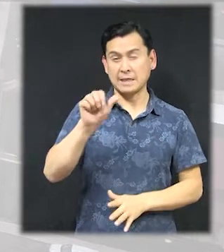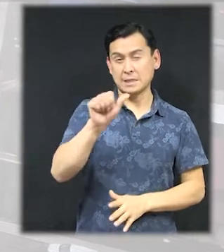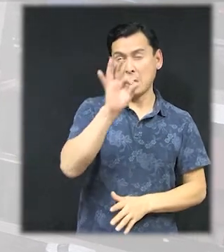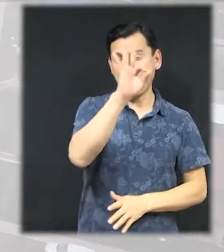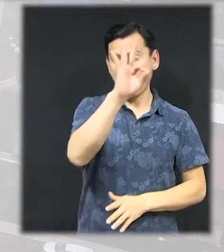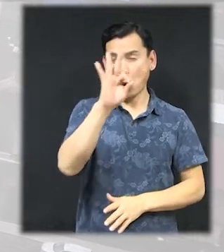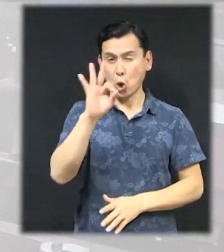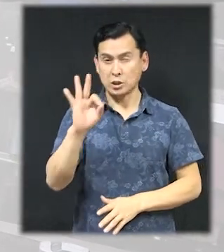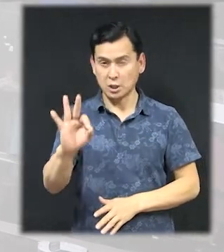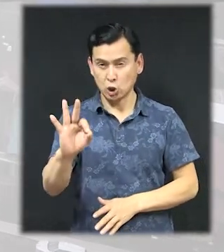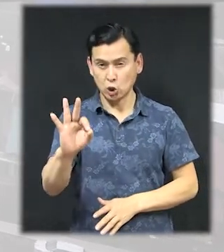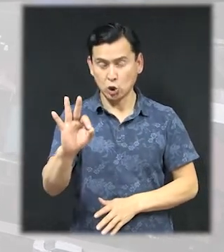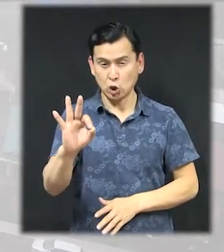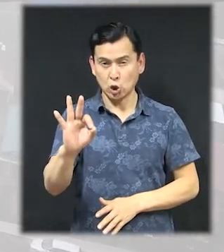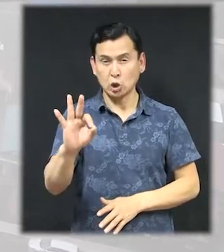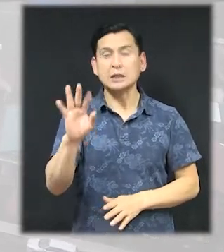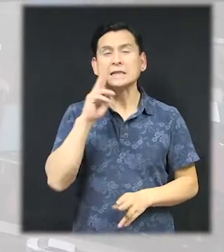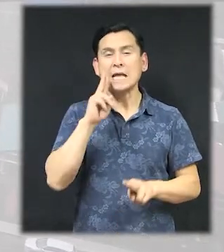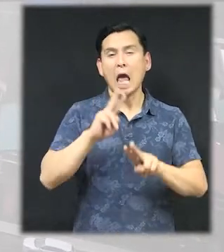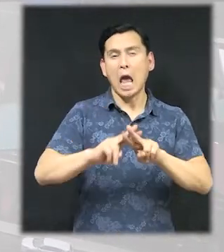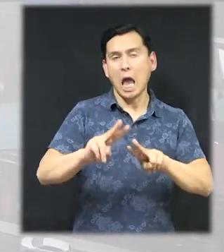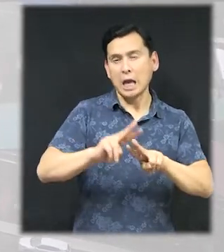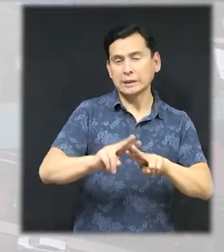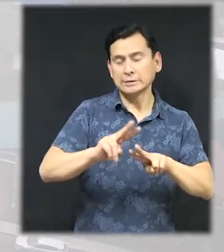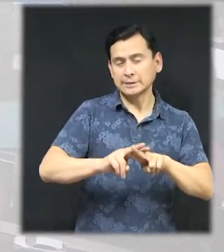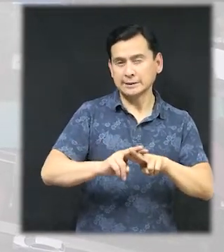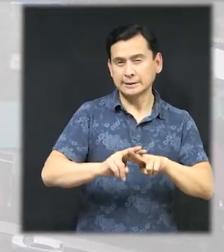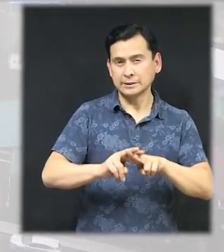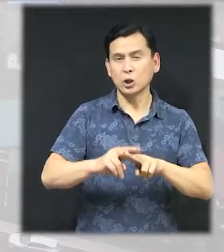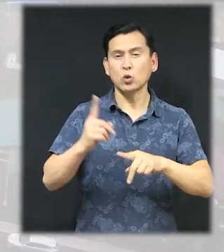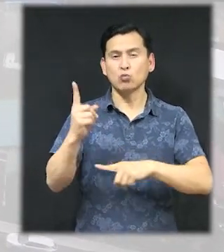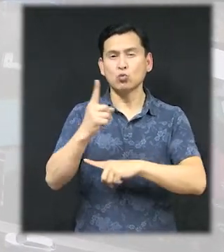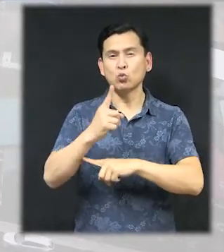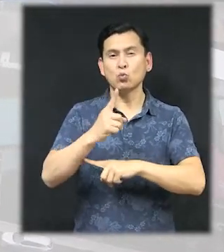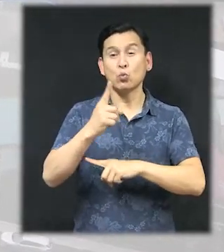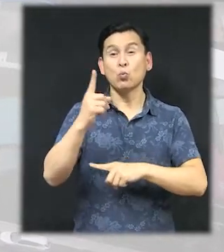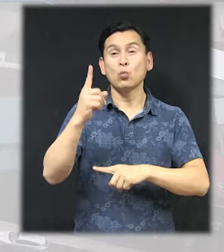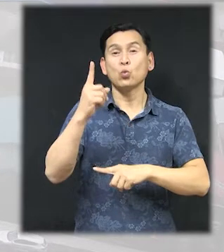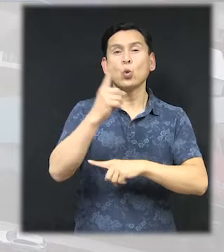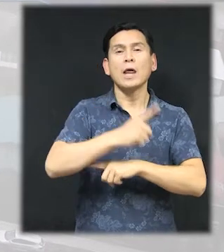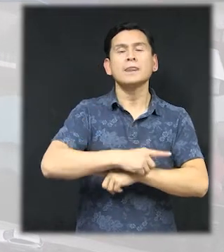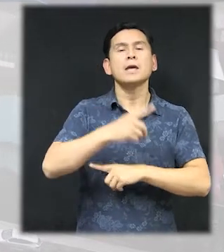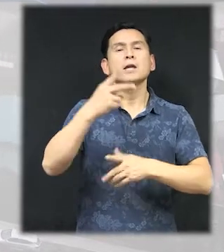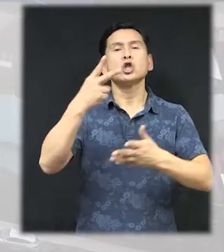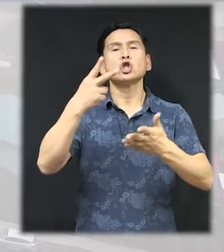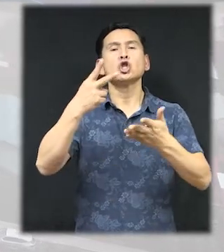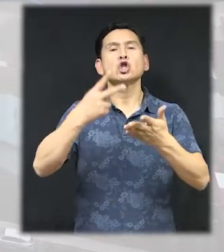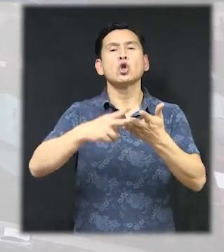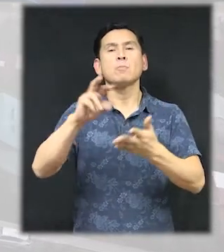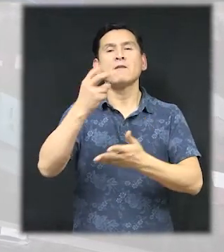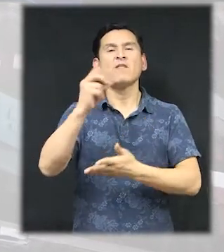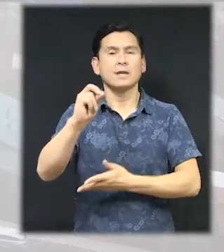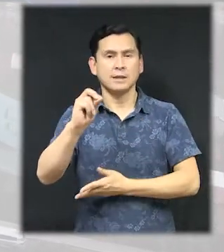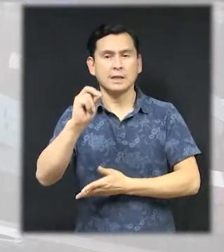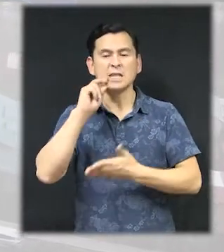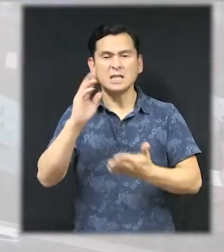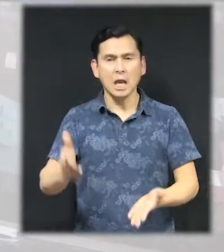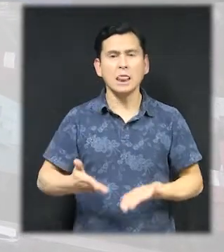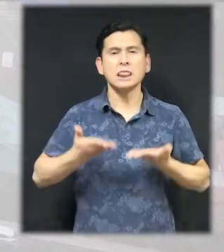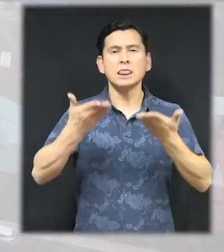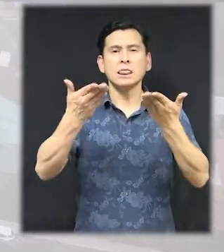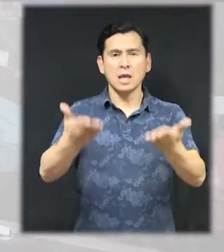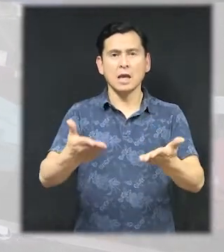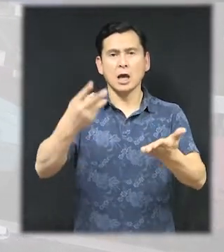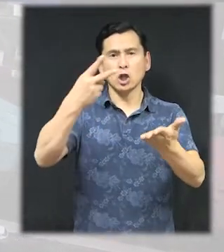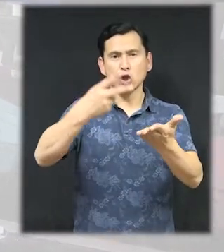que corresponde más o menos a un 26% de lo que se ha producido durante el 2020 y que